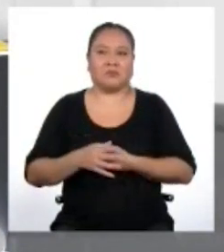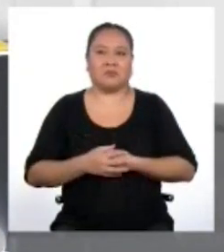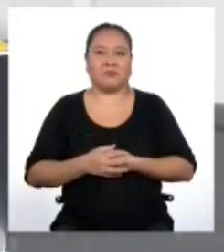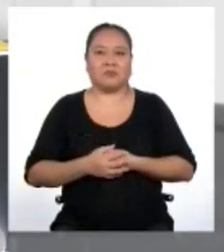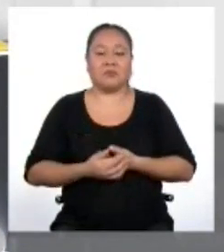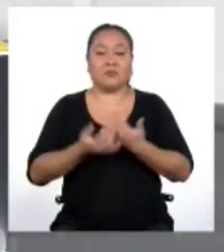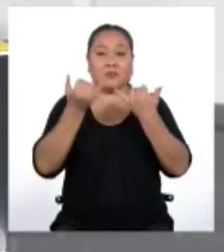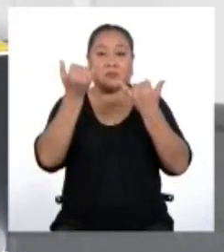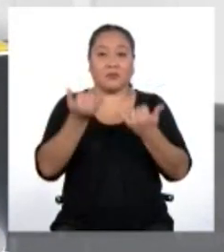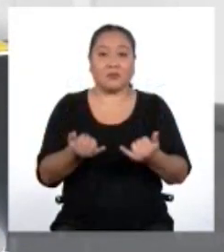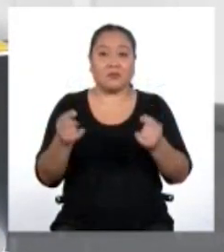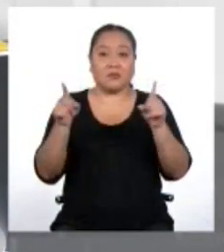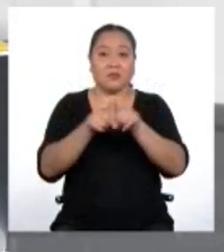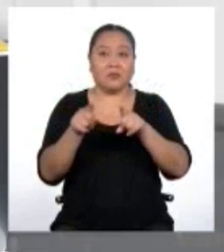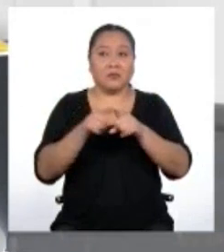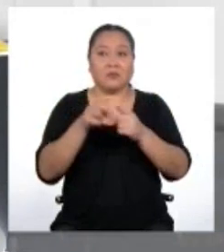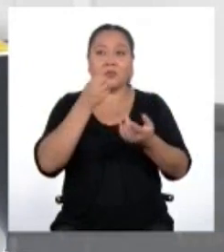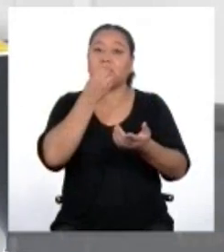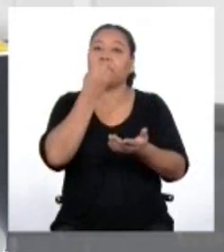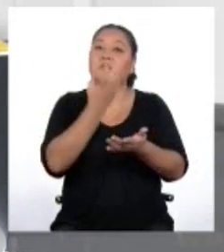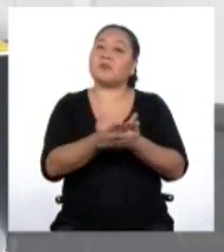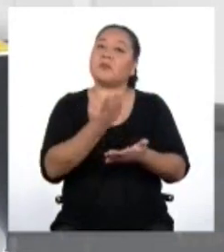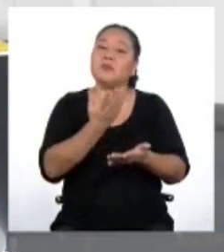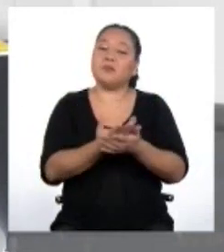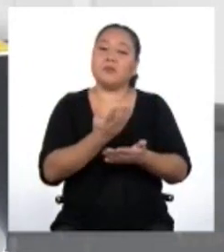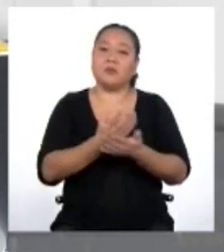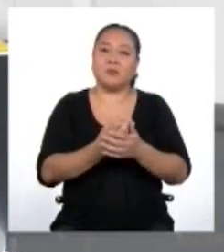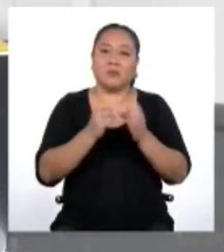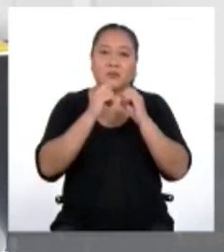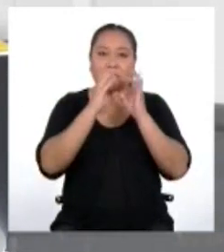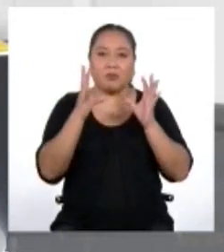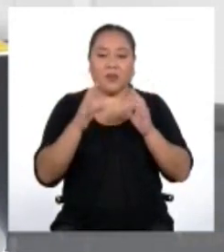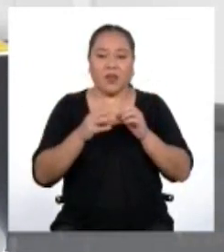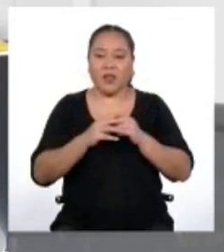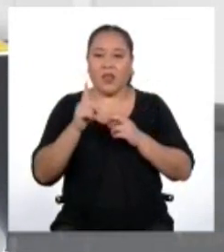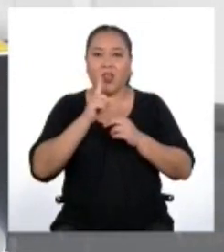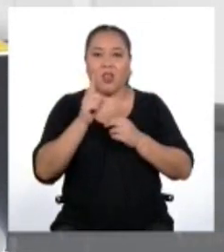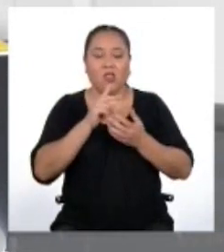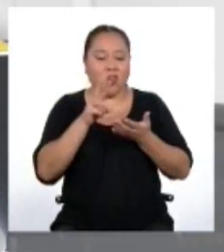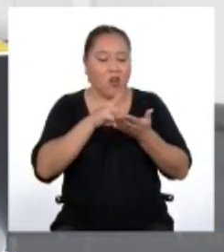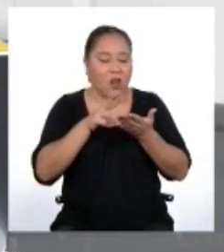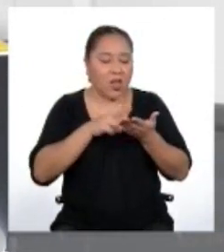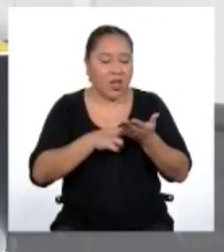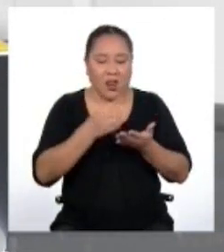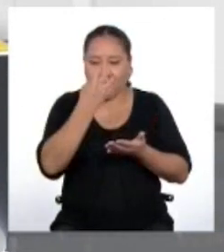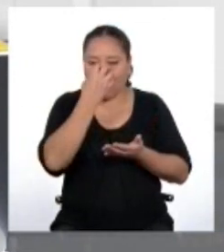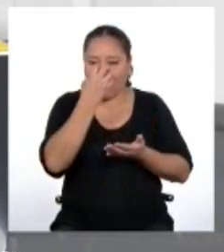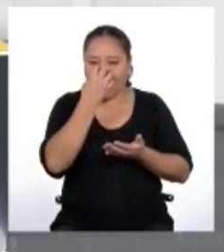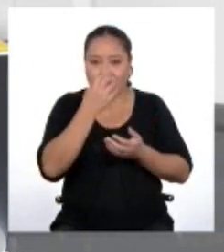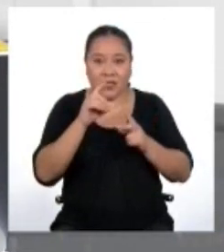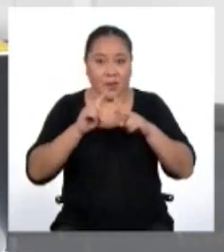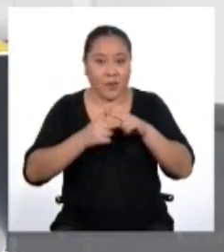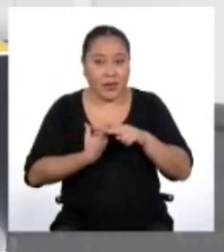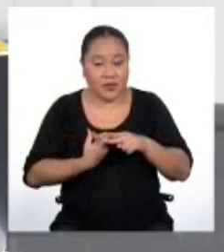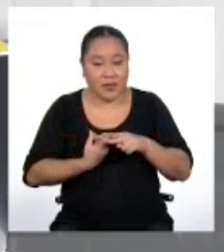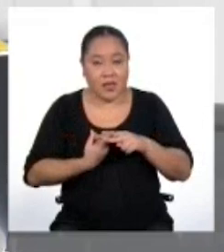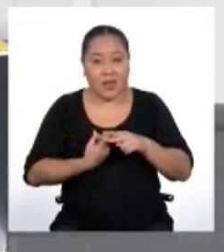Hoy también es un buen día para dejar de leer chistes y empezar con el programa Aprendo en Casa.